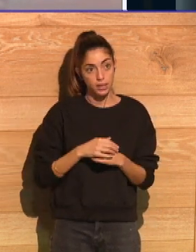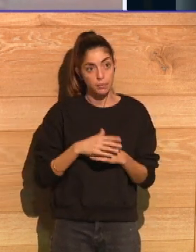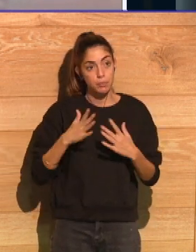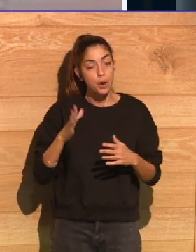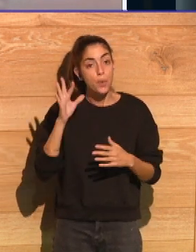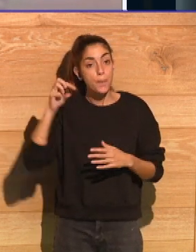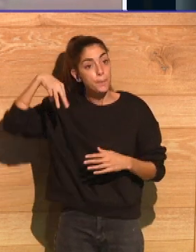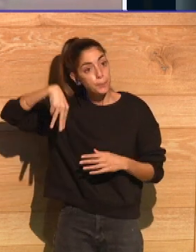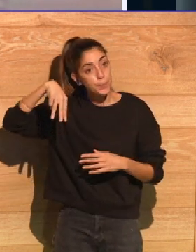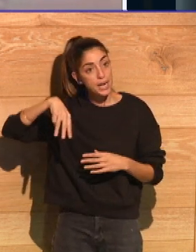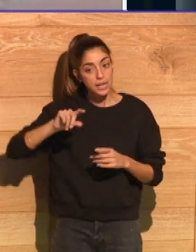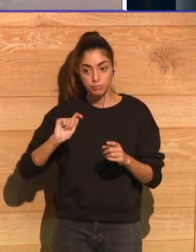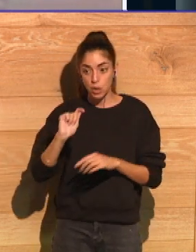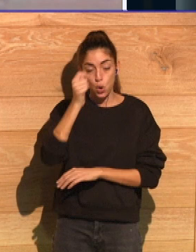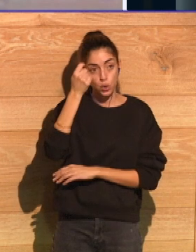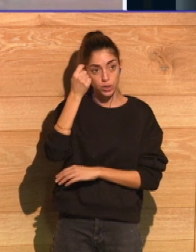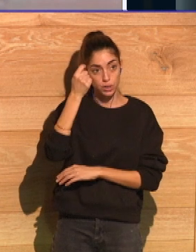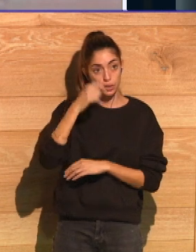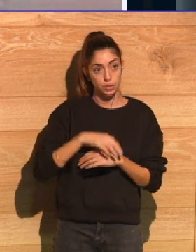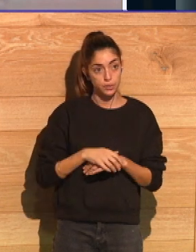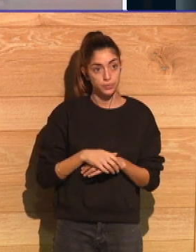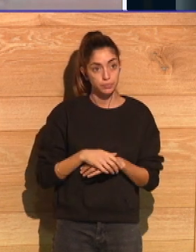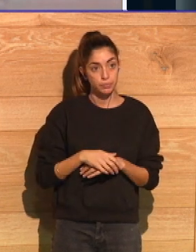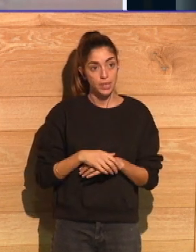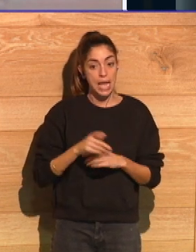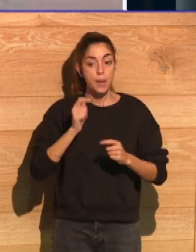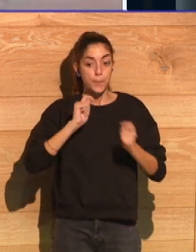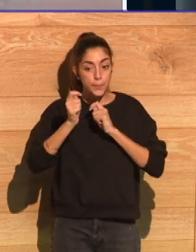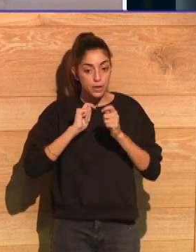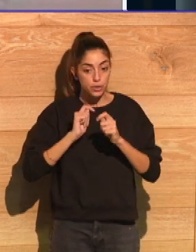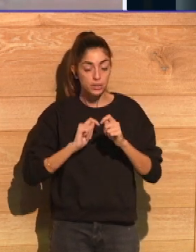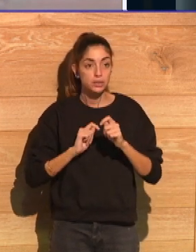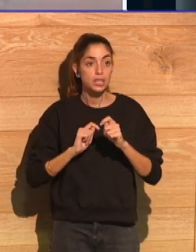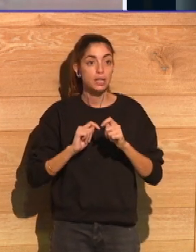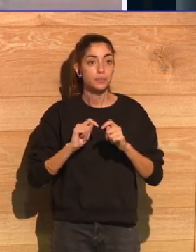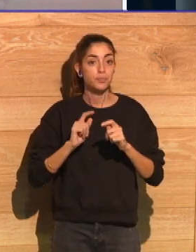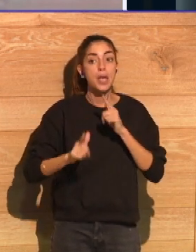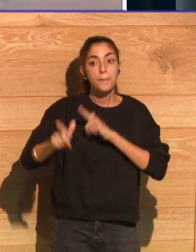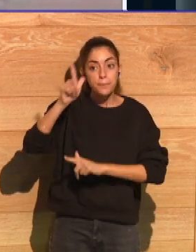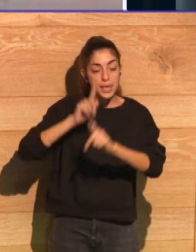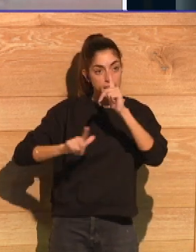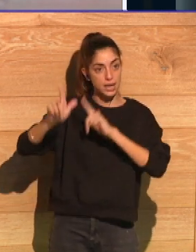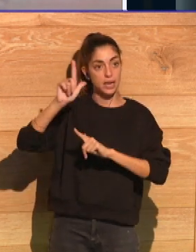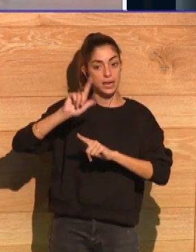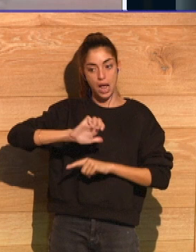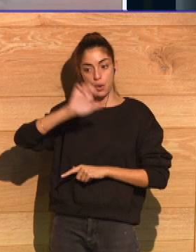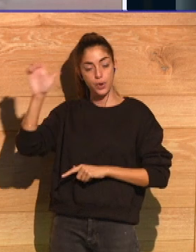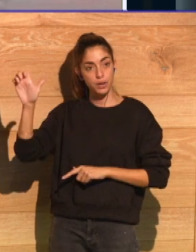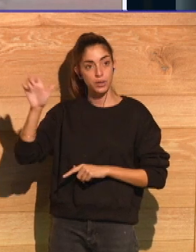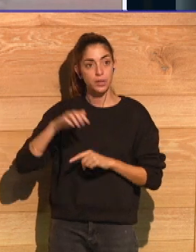todas estas adversidades. Consiguió hacerse periodista, viajar a Europa, vivir